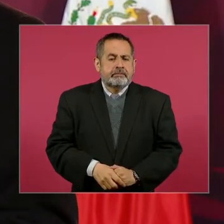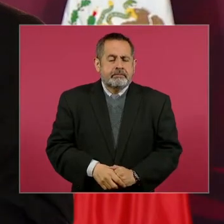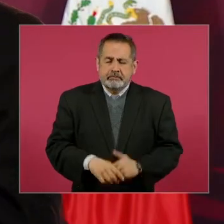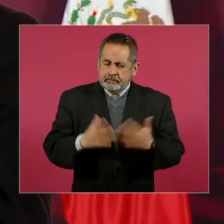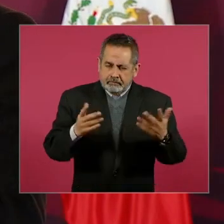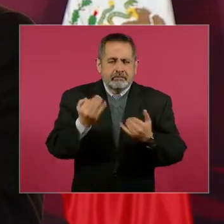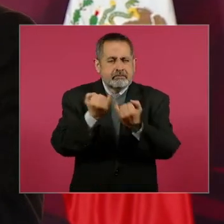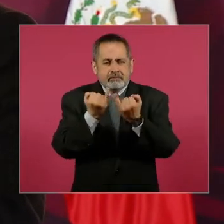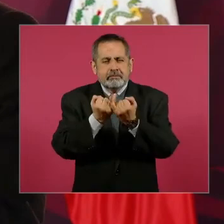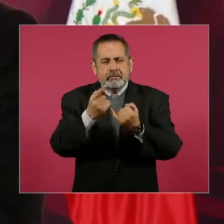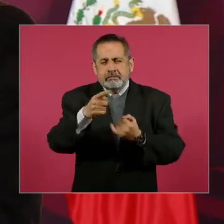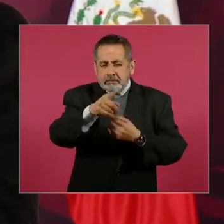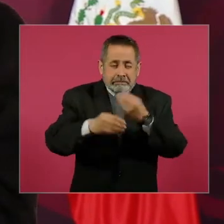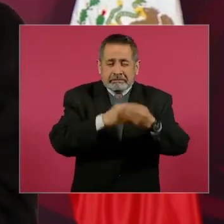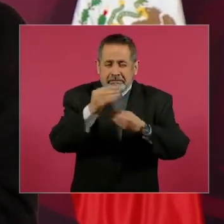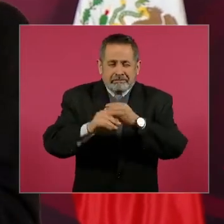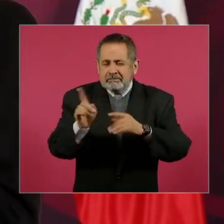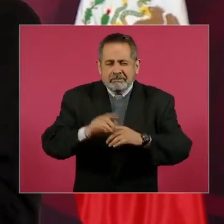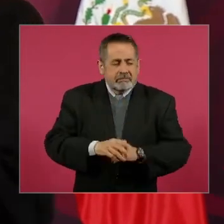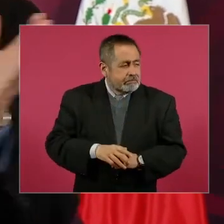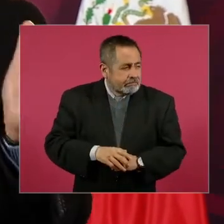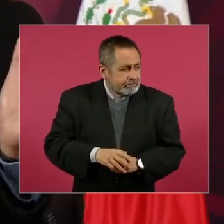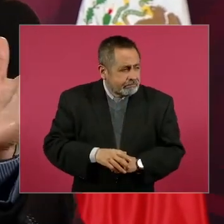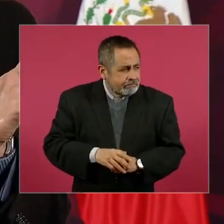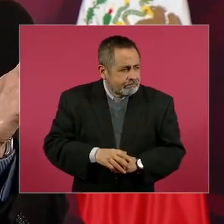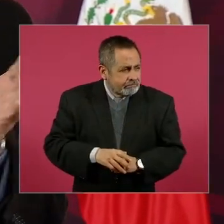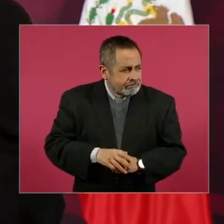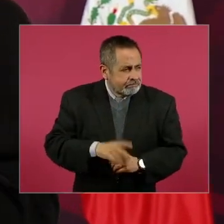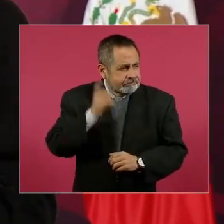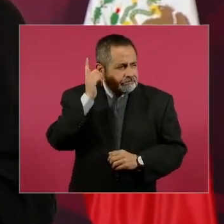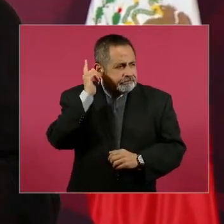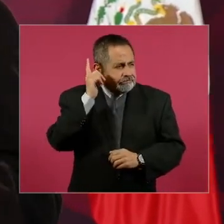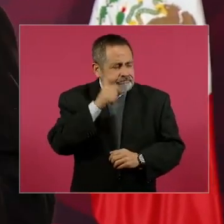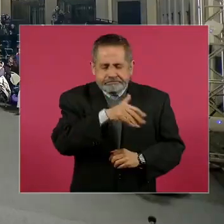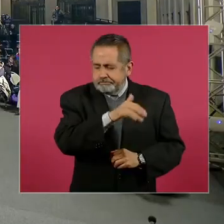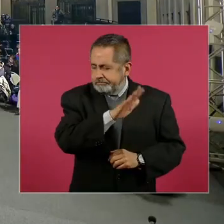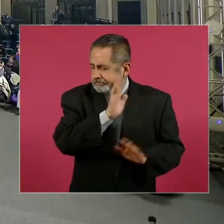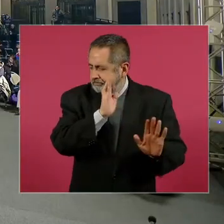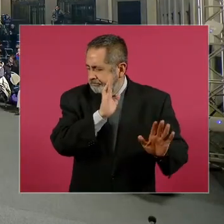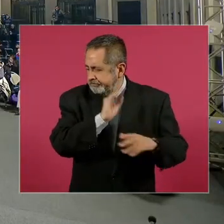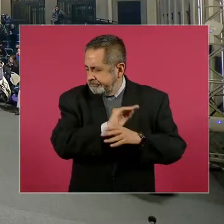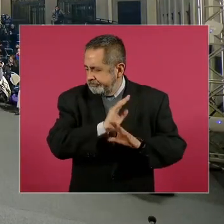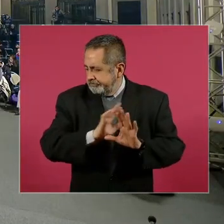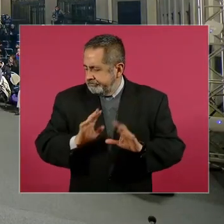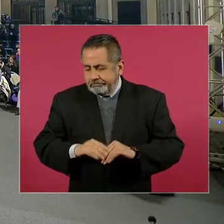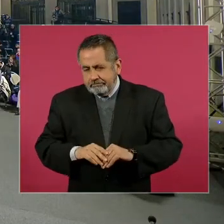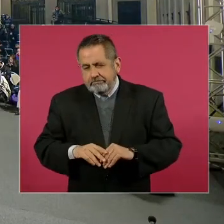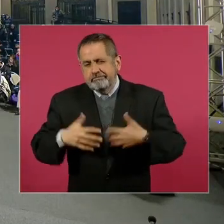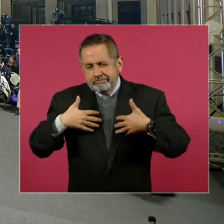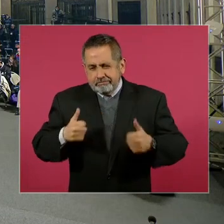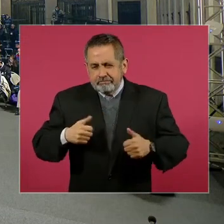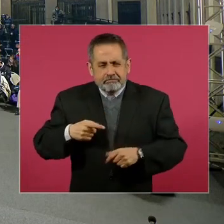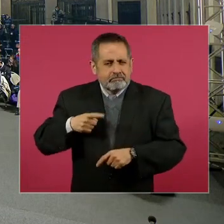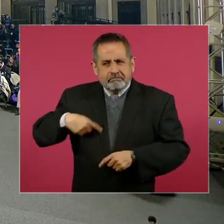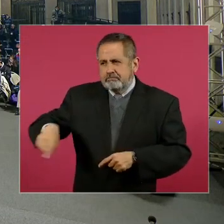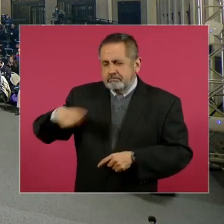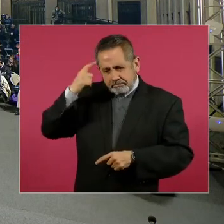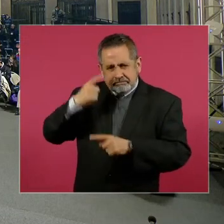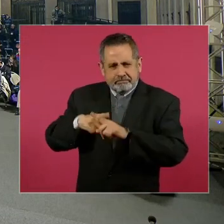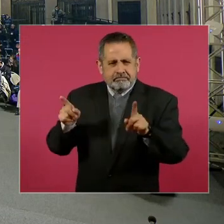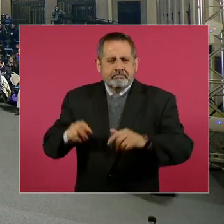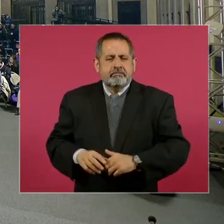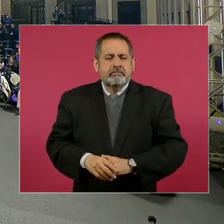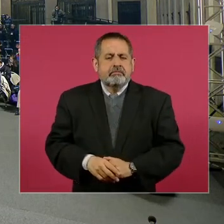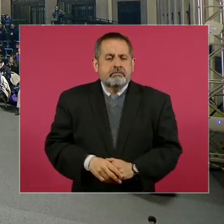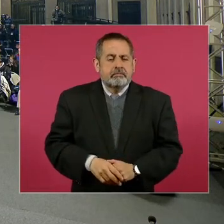Entonces, no pelearnos, sino nada más. Gracias, presidente. Entender que somos distintos.